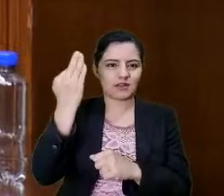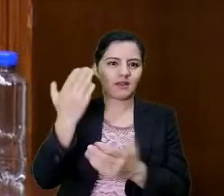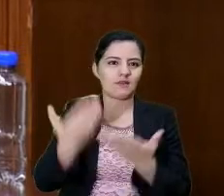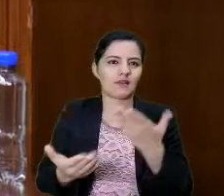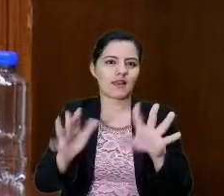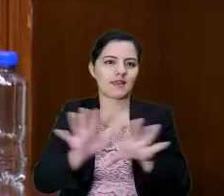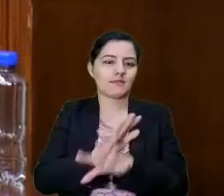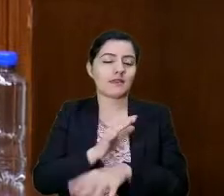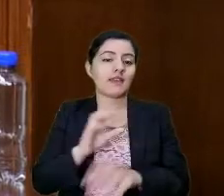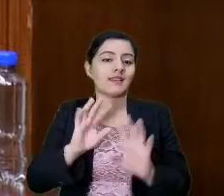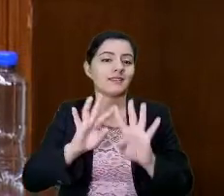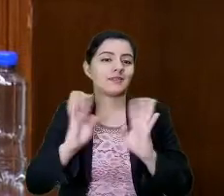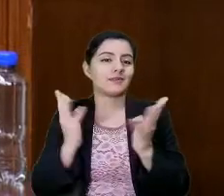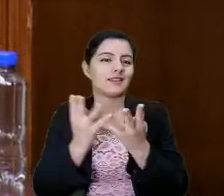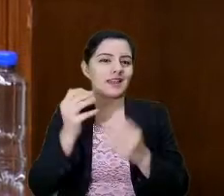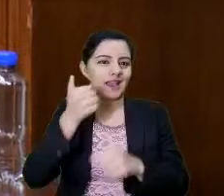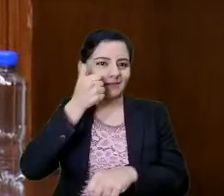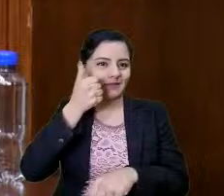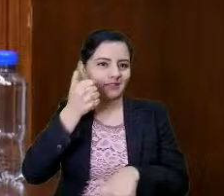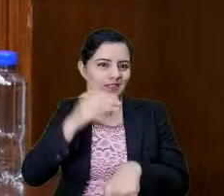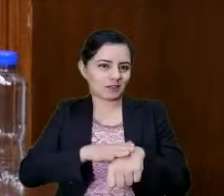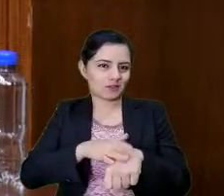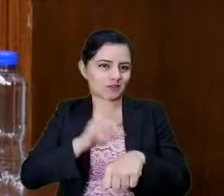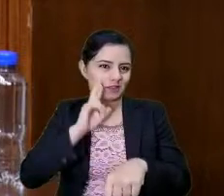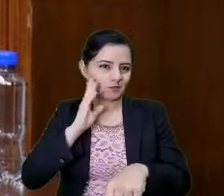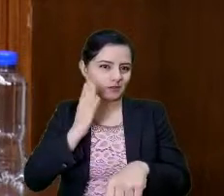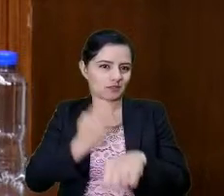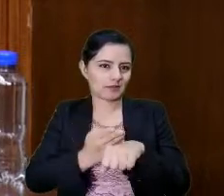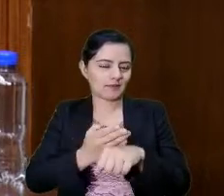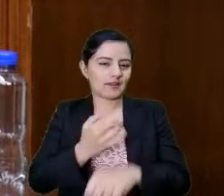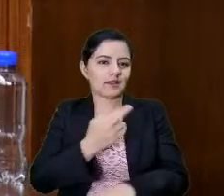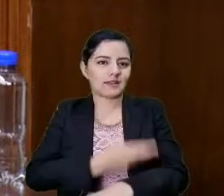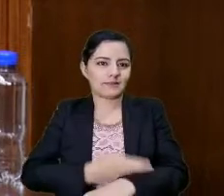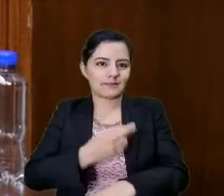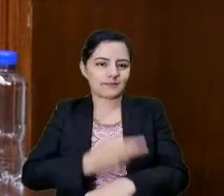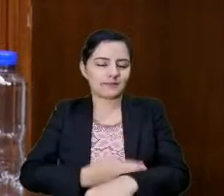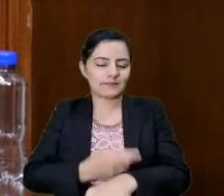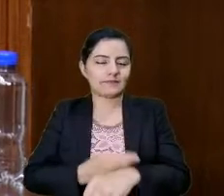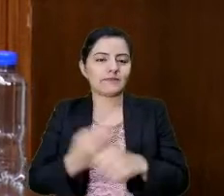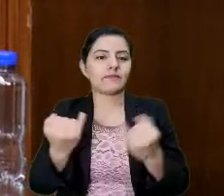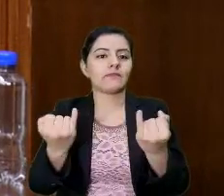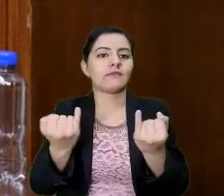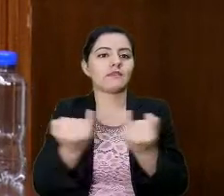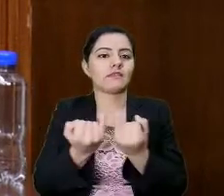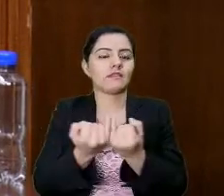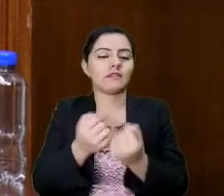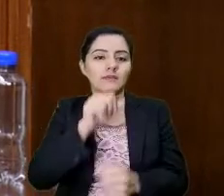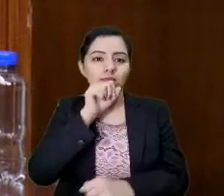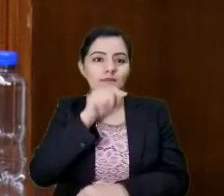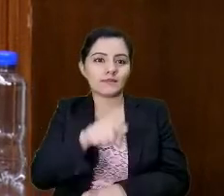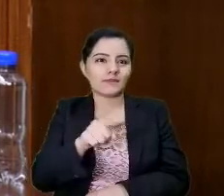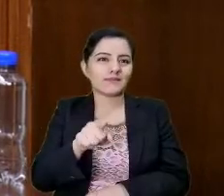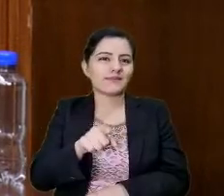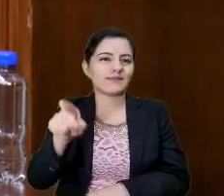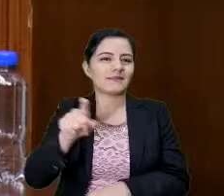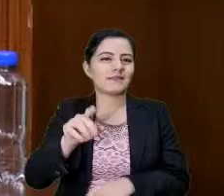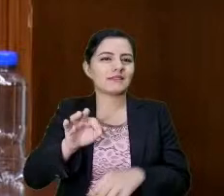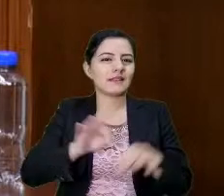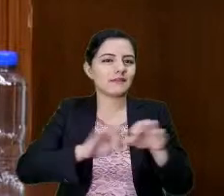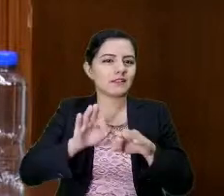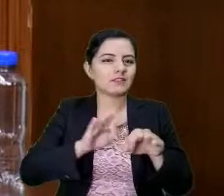administración responsable de la gestión y administración, así como lo relativo a la carrera